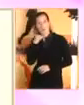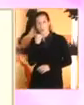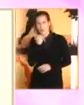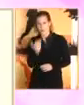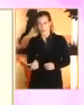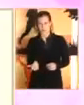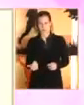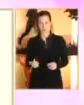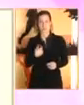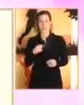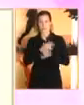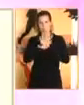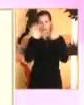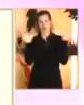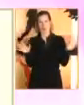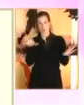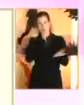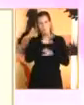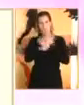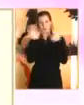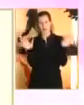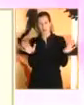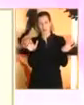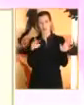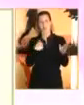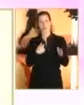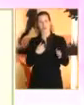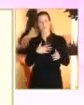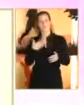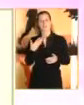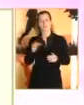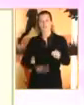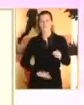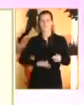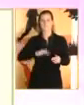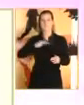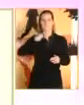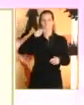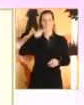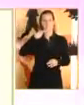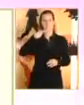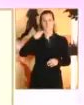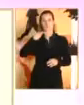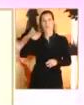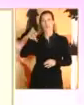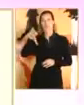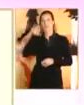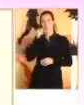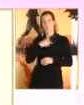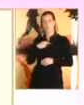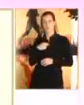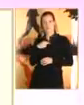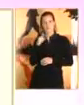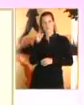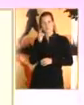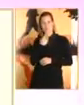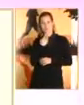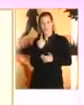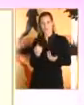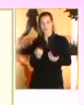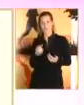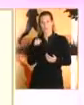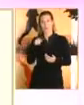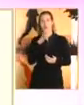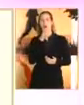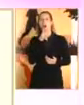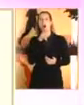Y él en su día pues lo tendrá que entender. Él ya con 2 años y 2 meses que tiene, si le falta